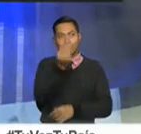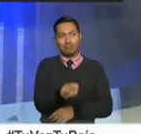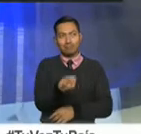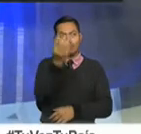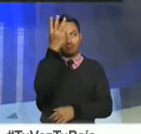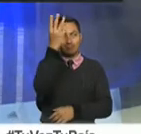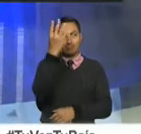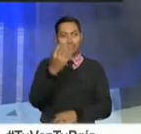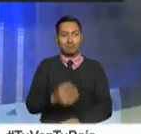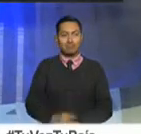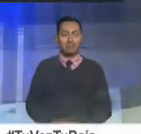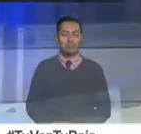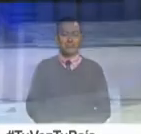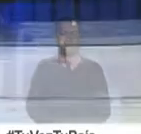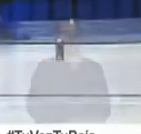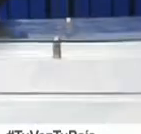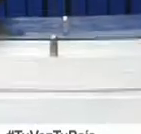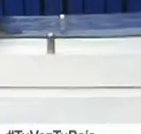día. Hasta pronto.